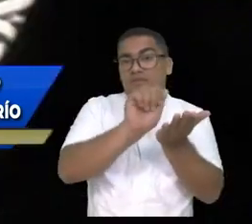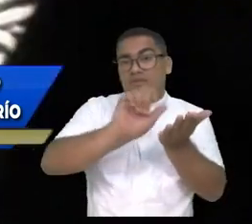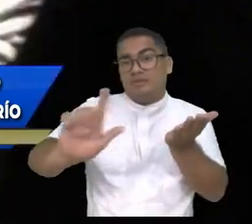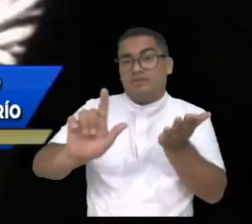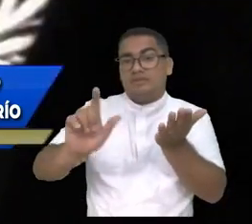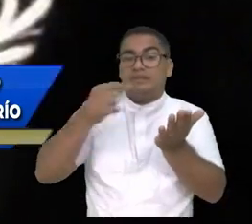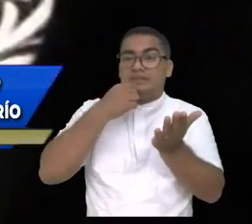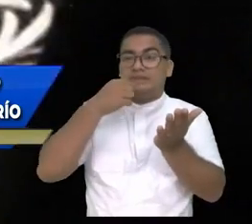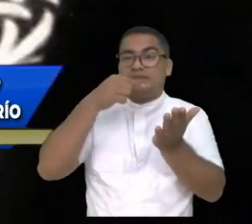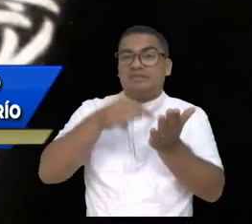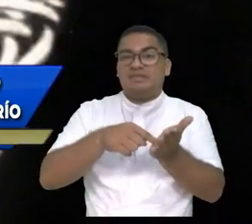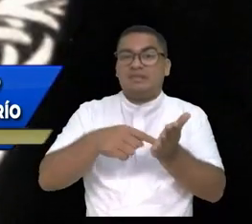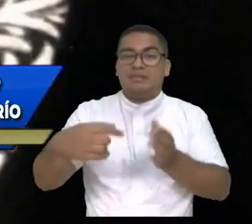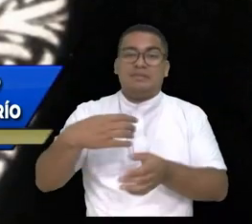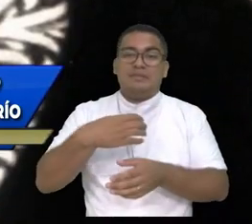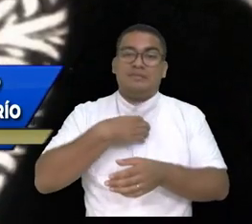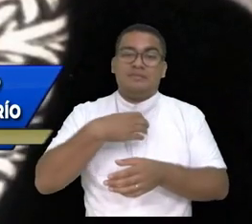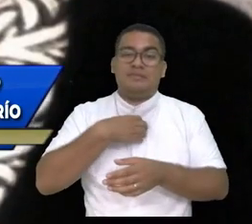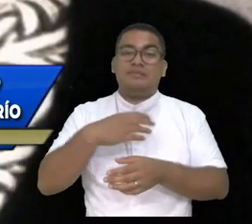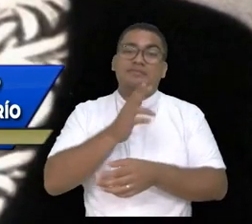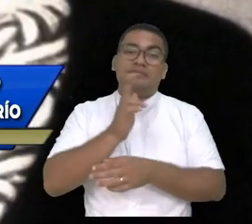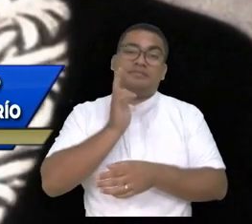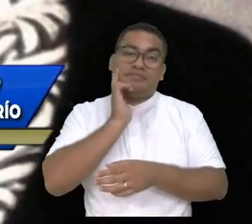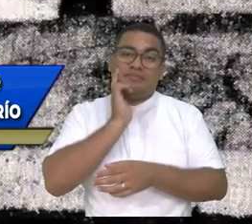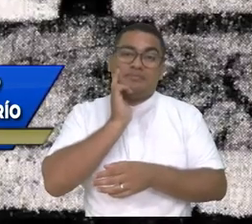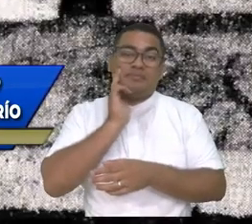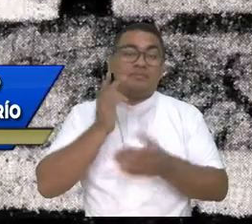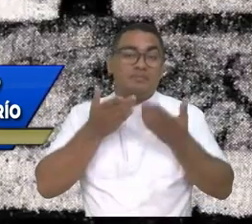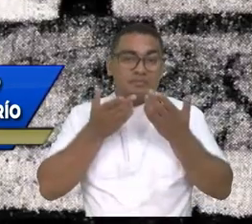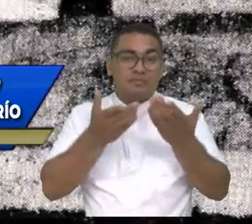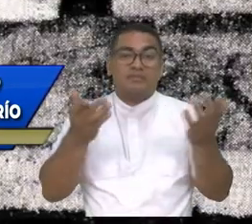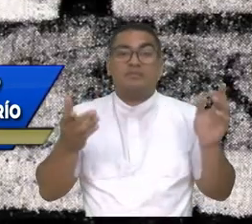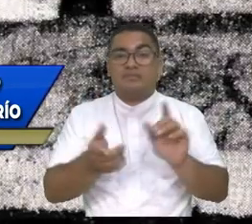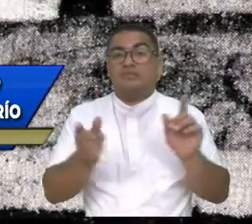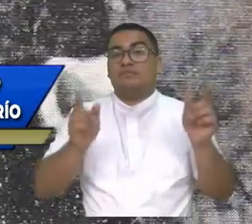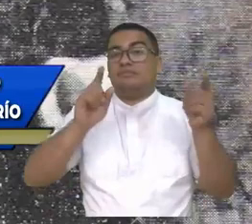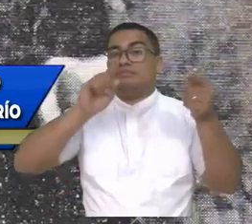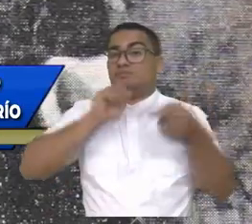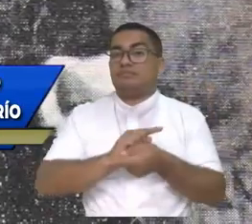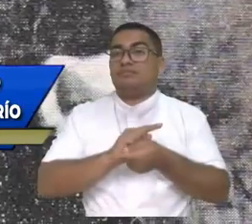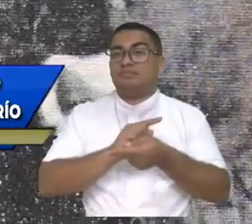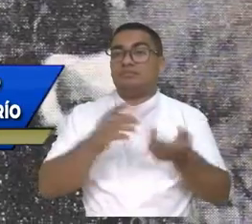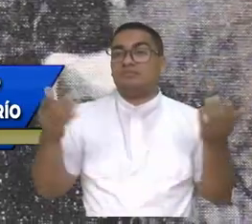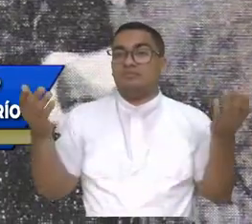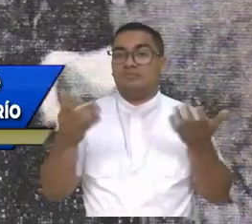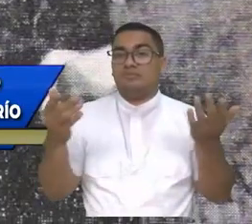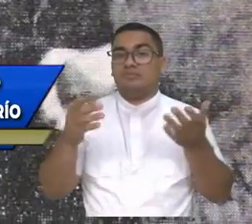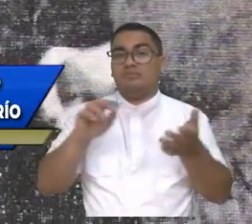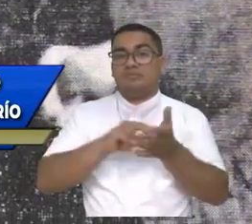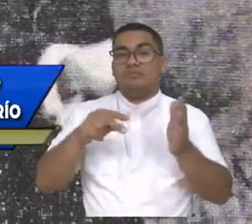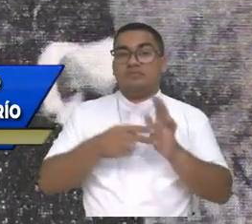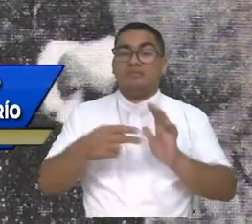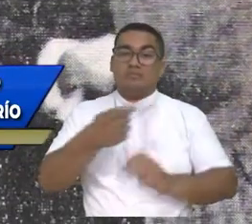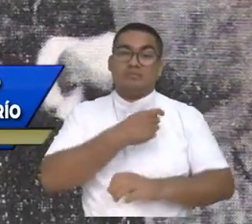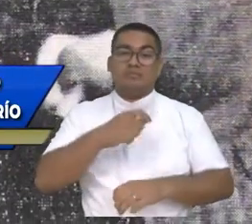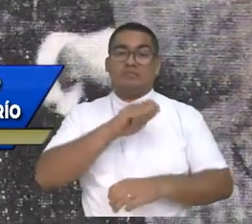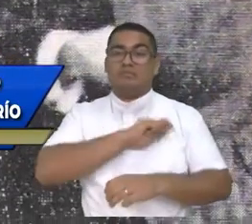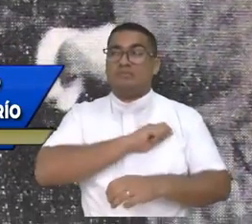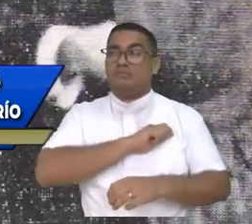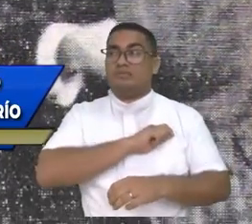que lo lanzó verdaderamente al cambio de rumbo que tenía el español, que